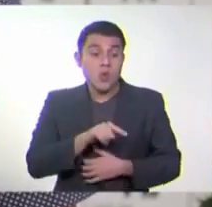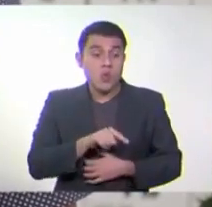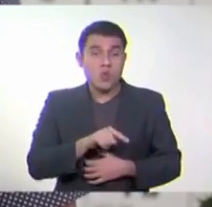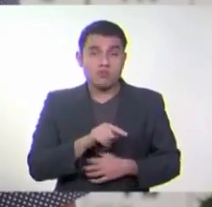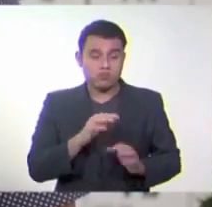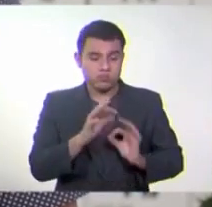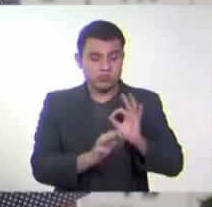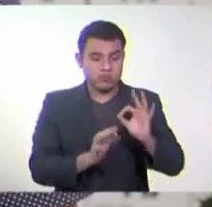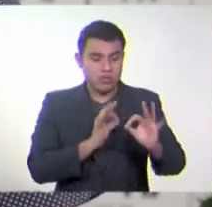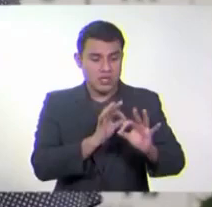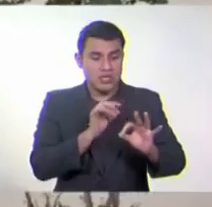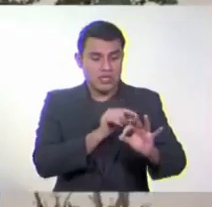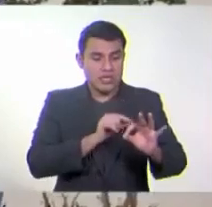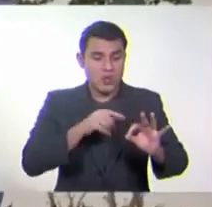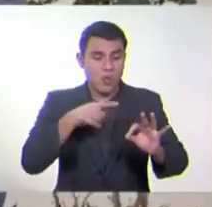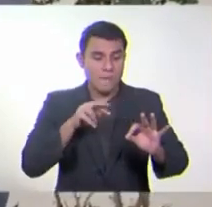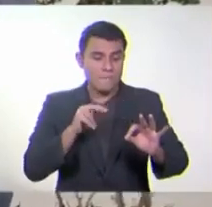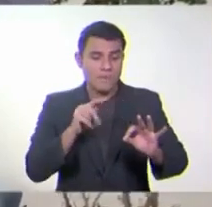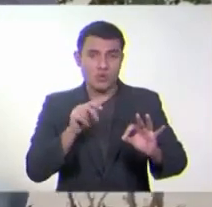tiene un protón,